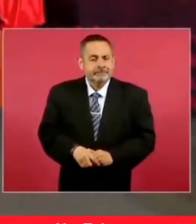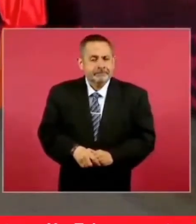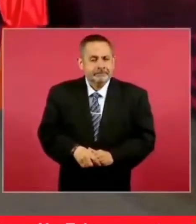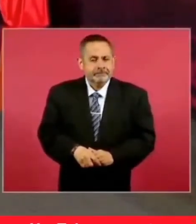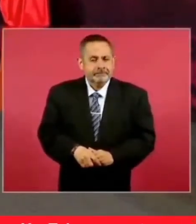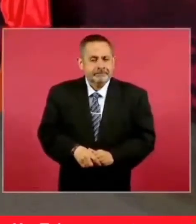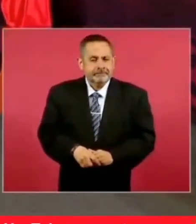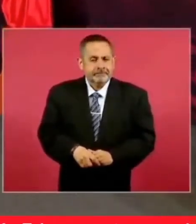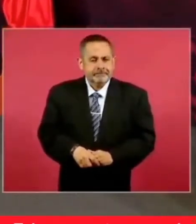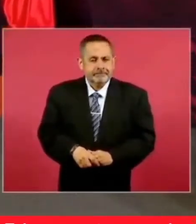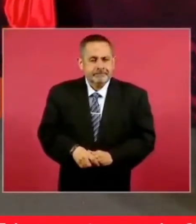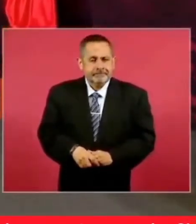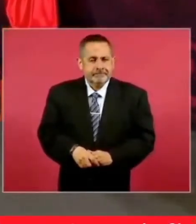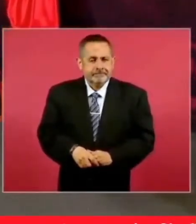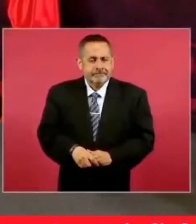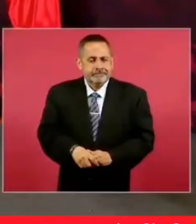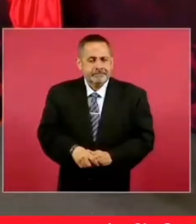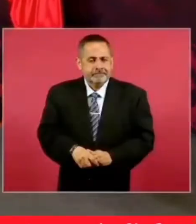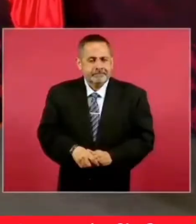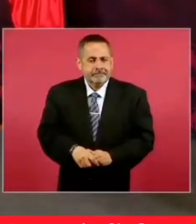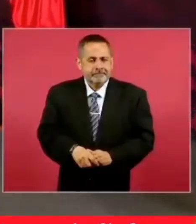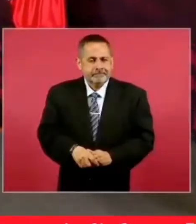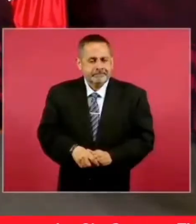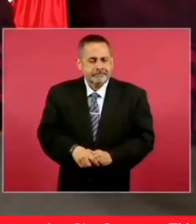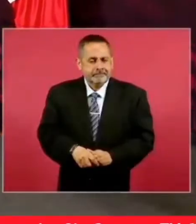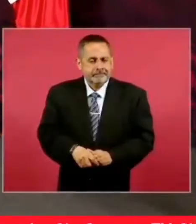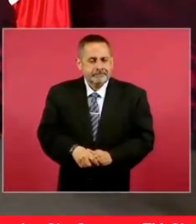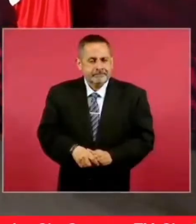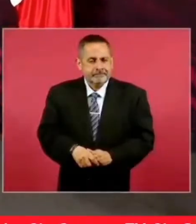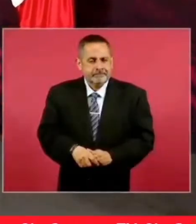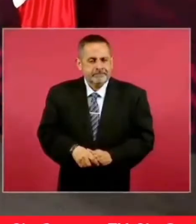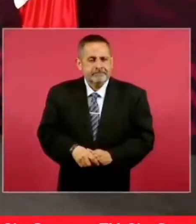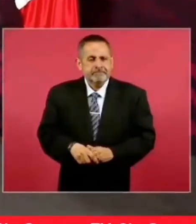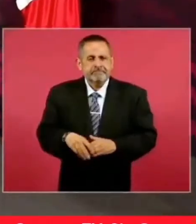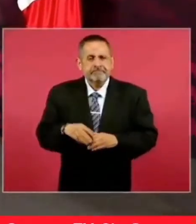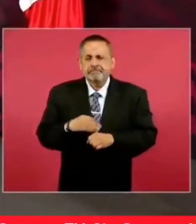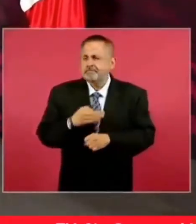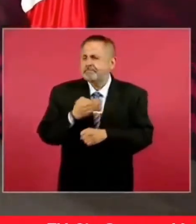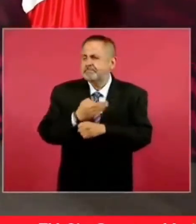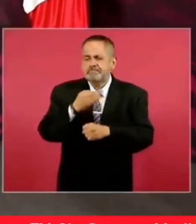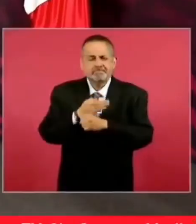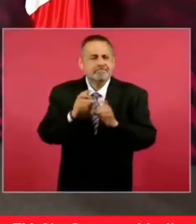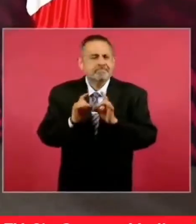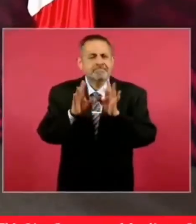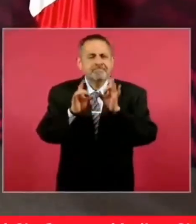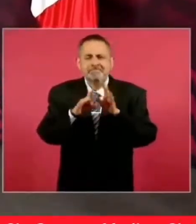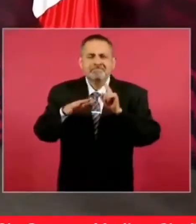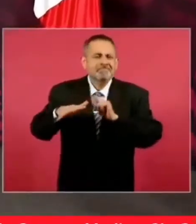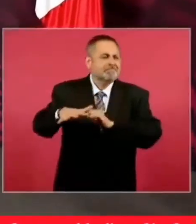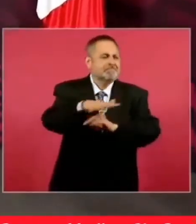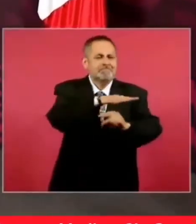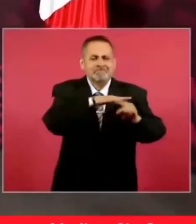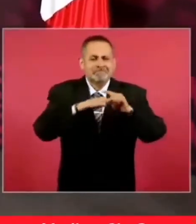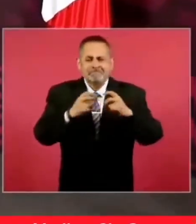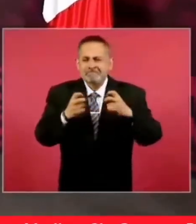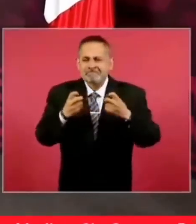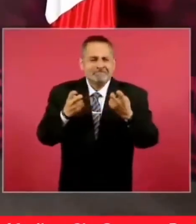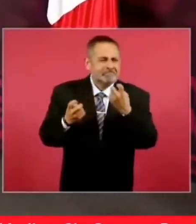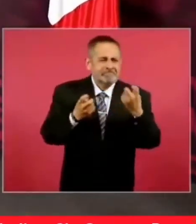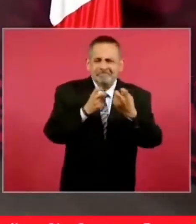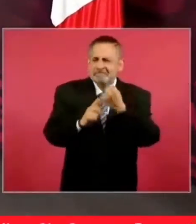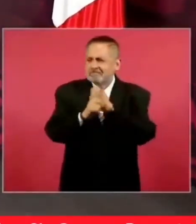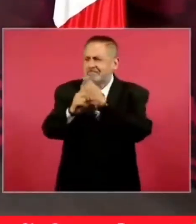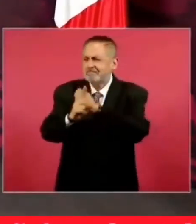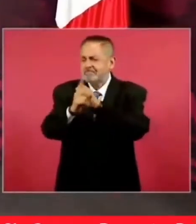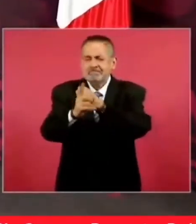no es fruta, pero ¿cuál será la fruta de temporada? La verdura de